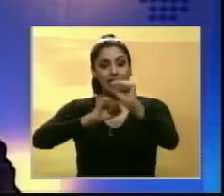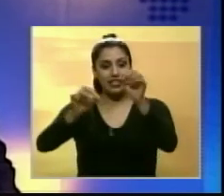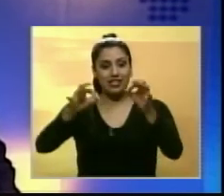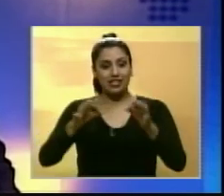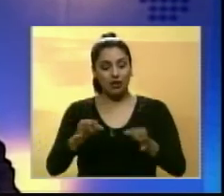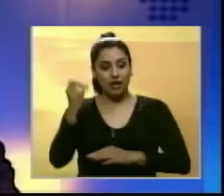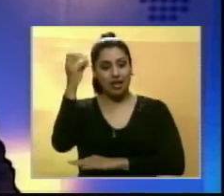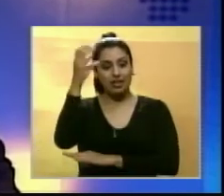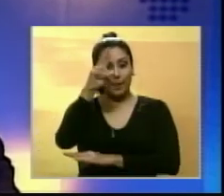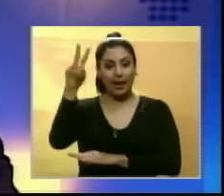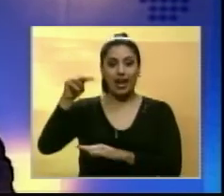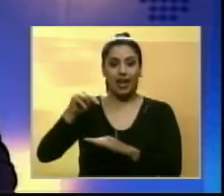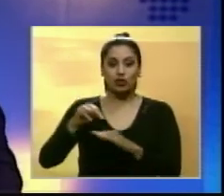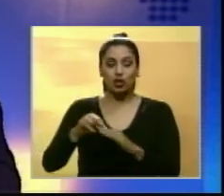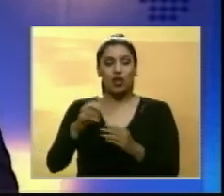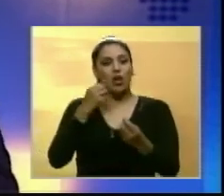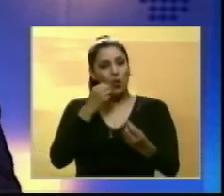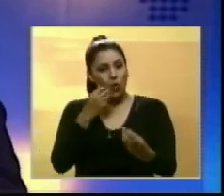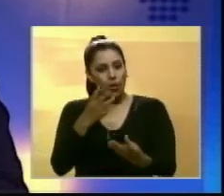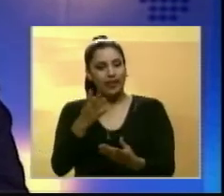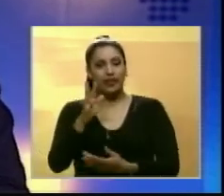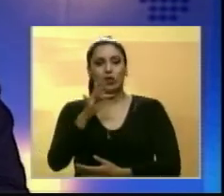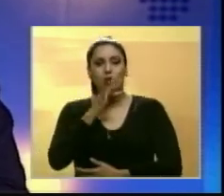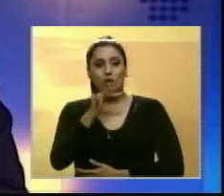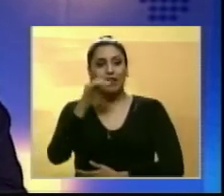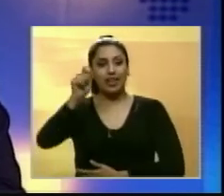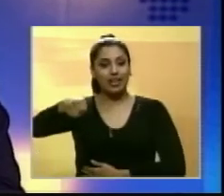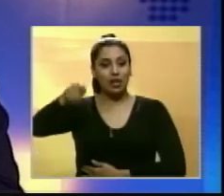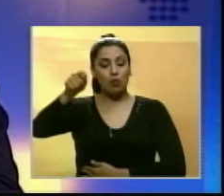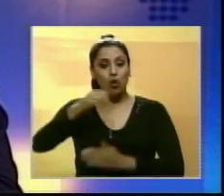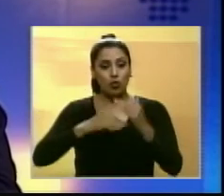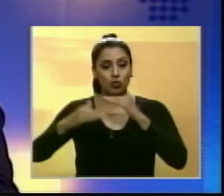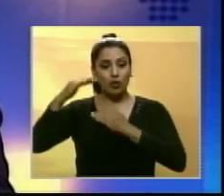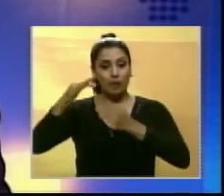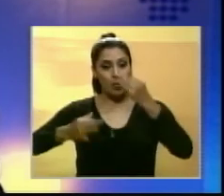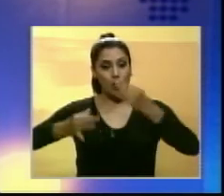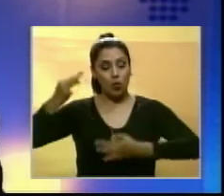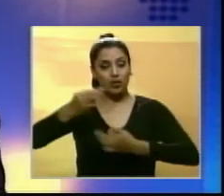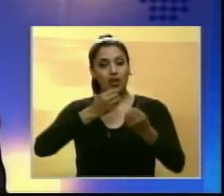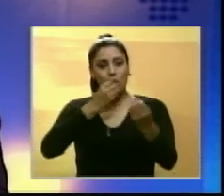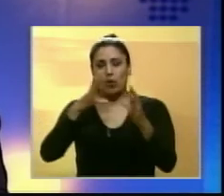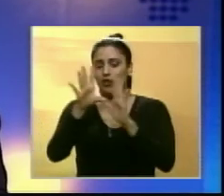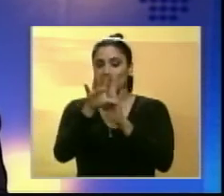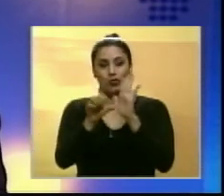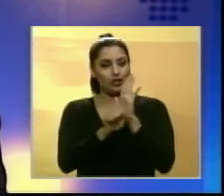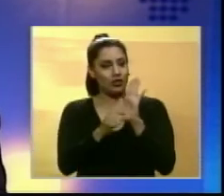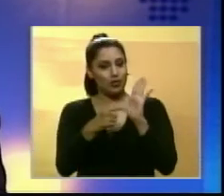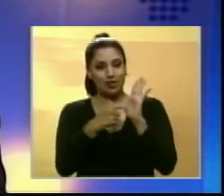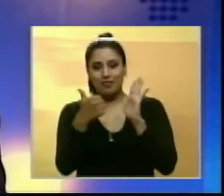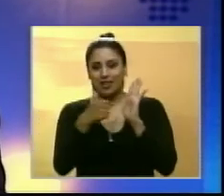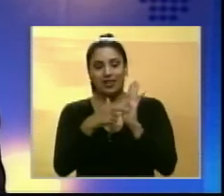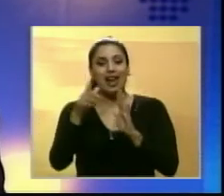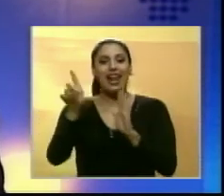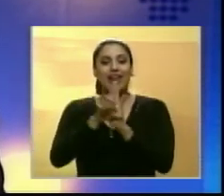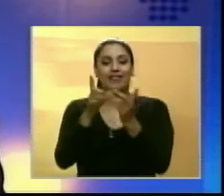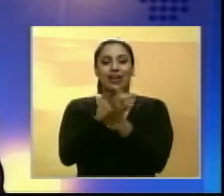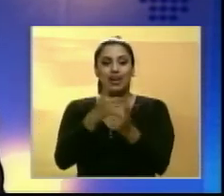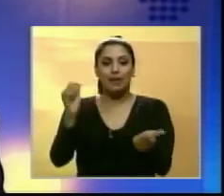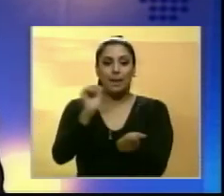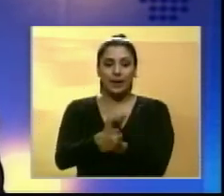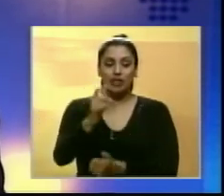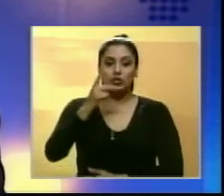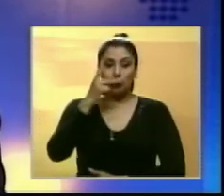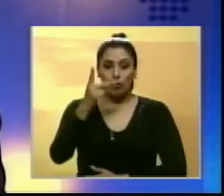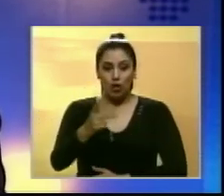Seguridad de la Asamblea Nacional, aseguró que aunque el Tribunal Supremo de Justicia declaró inconstitucional la Ley de Amnistía y